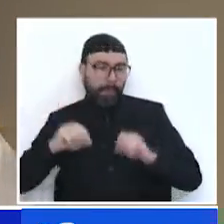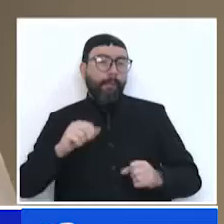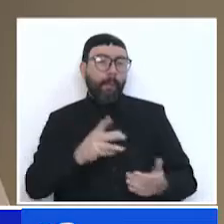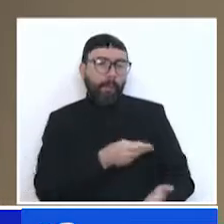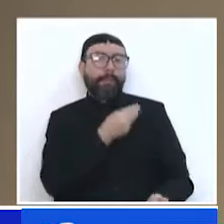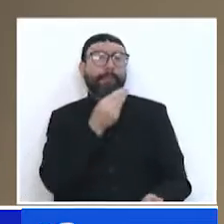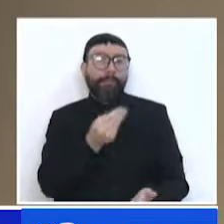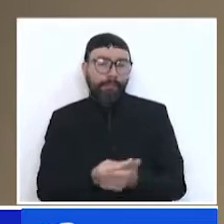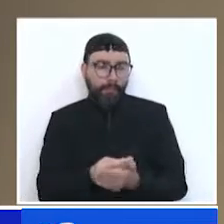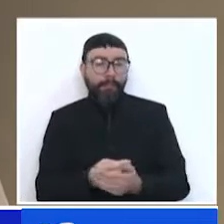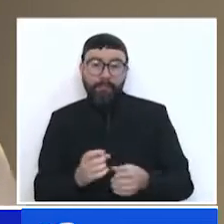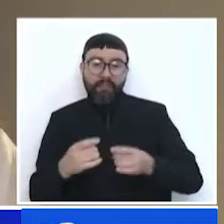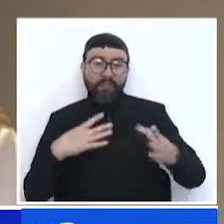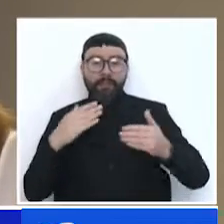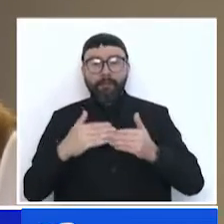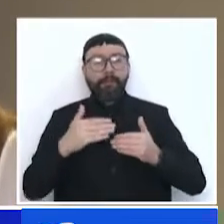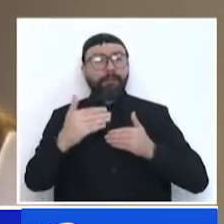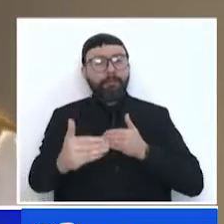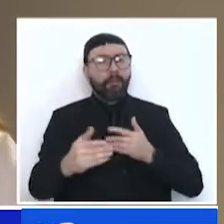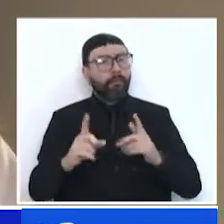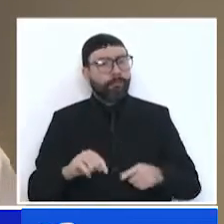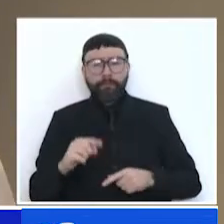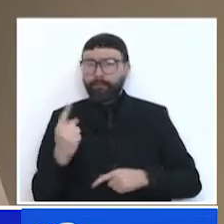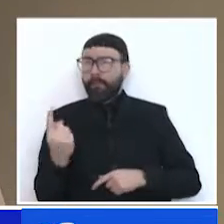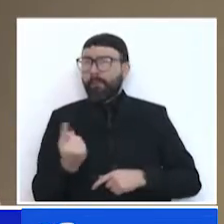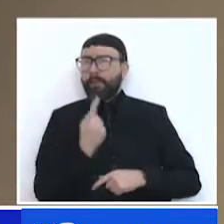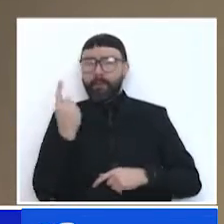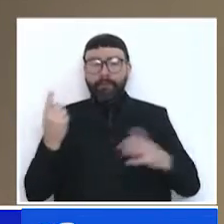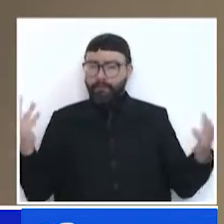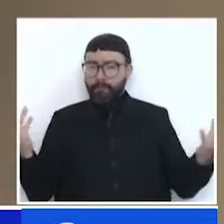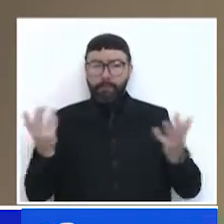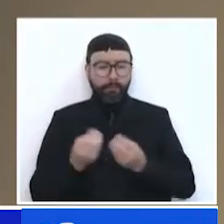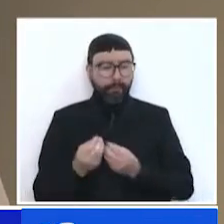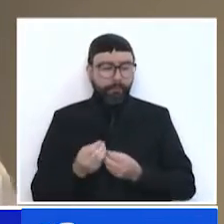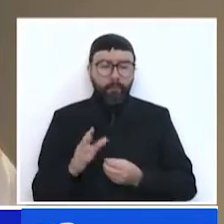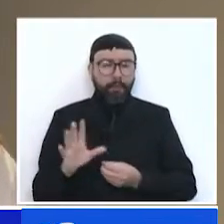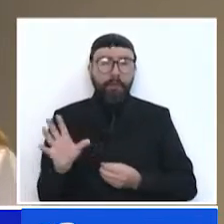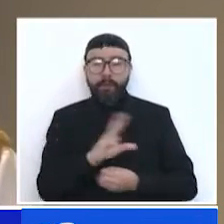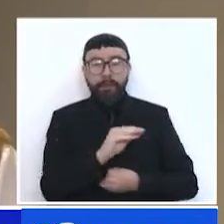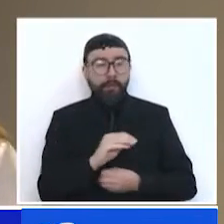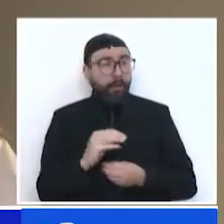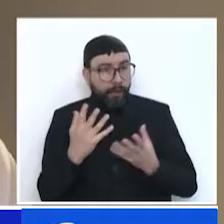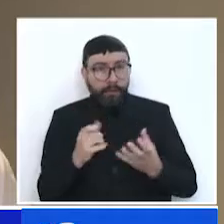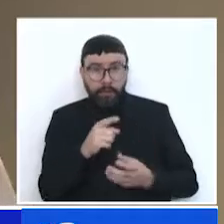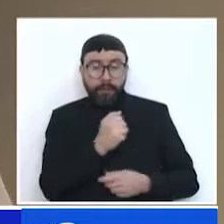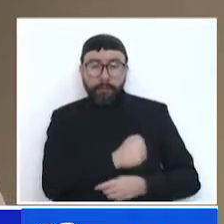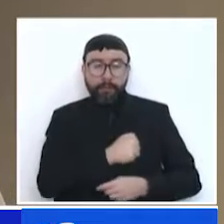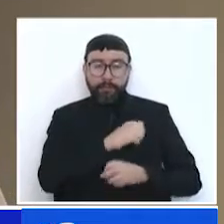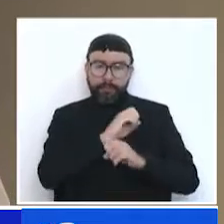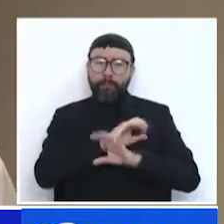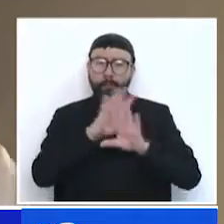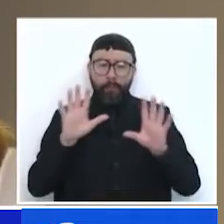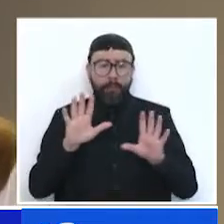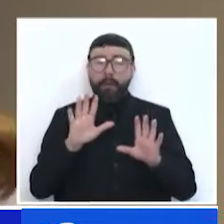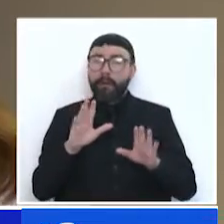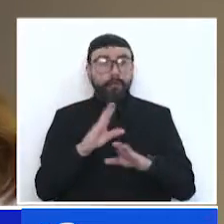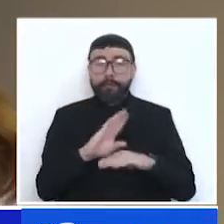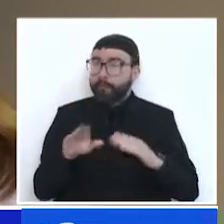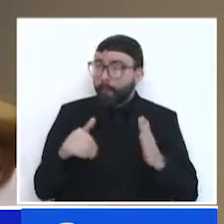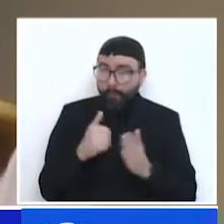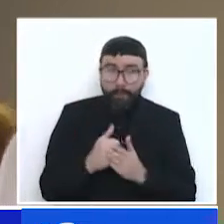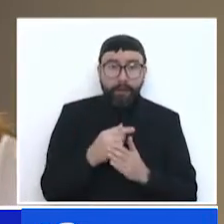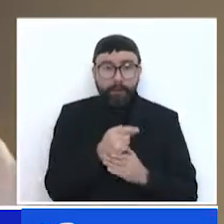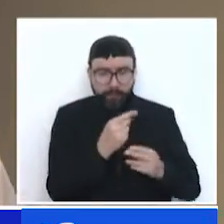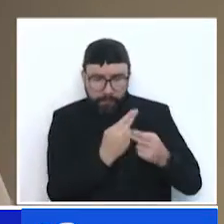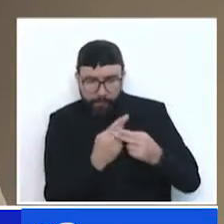ampliado y además unificado el plazo, y pues quiero que quede muy claro, se unificó el plazo para todas las